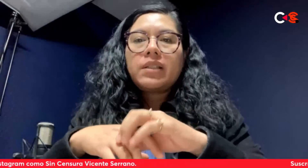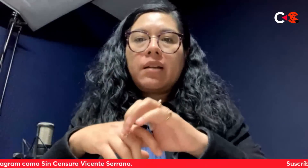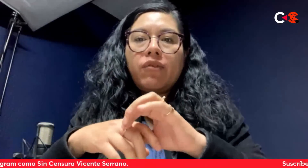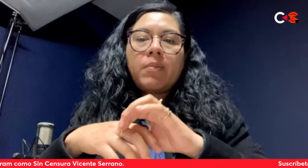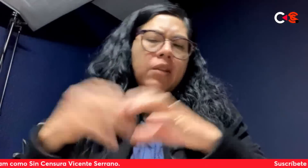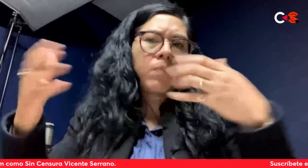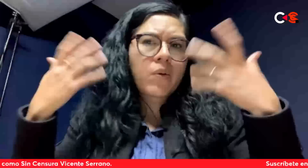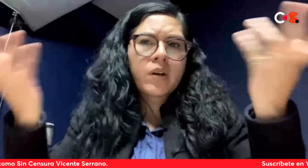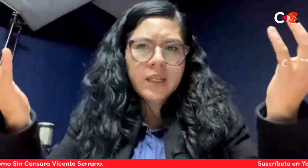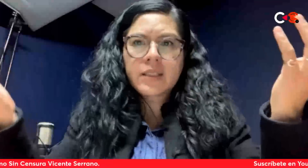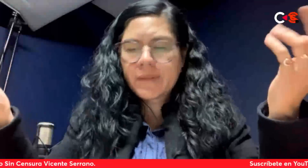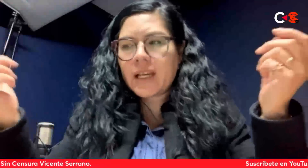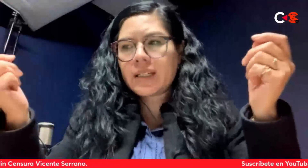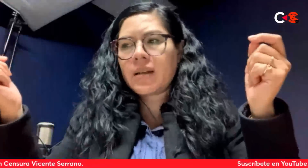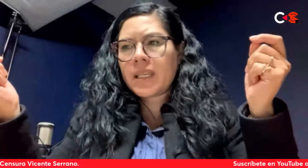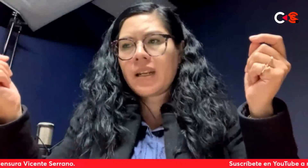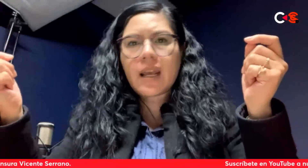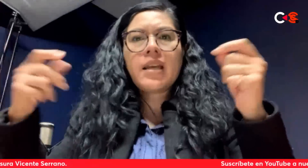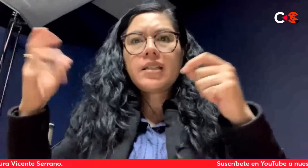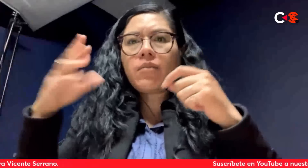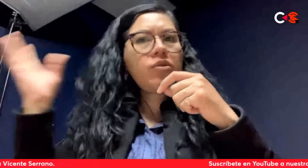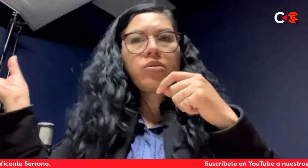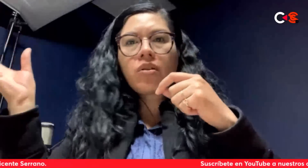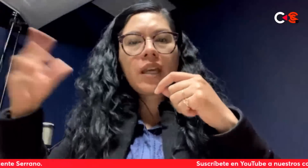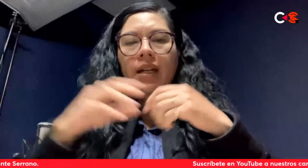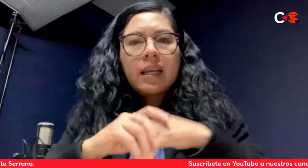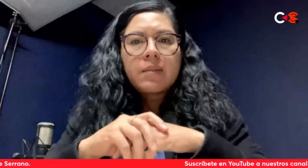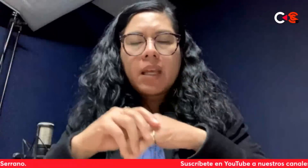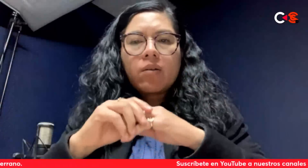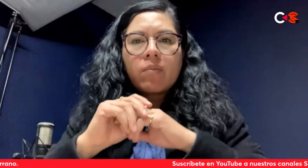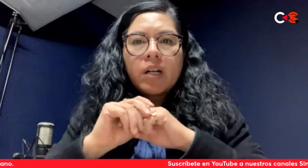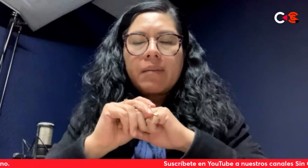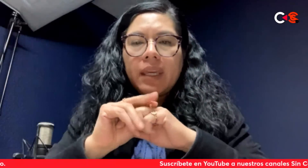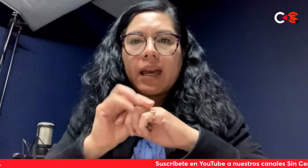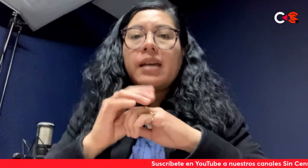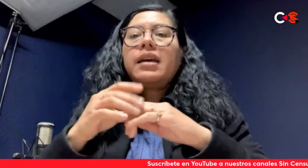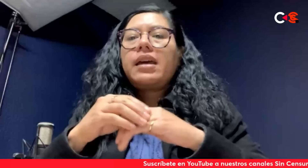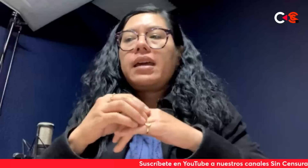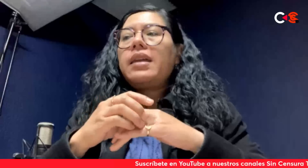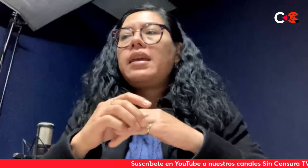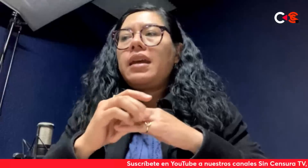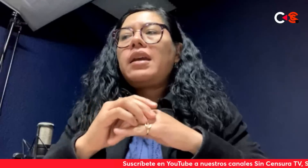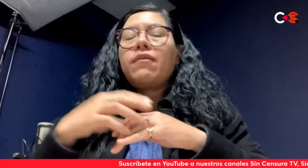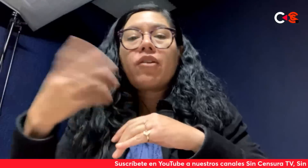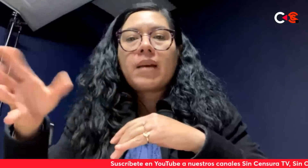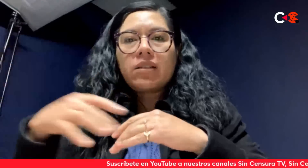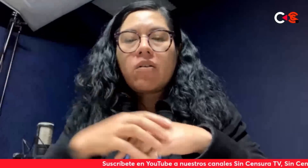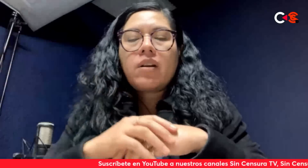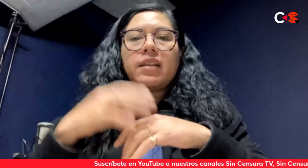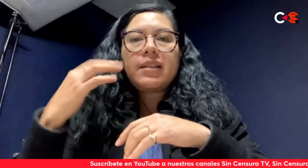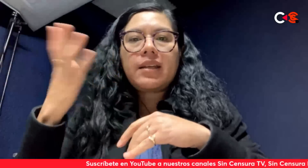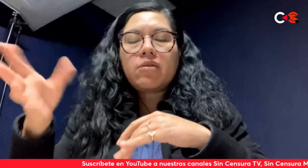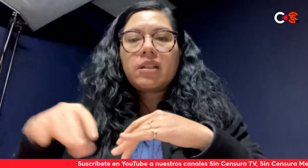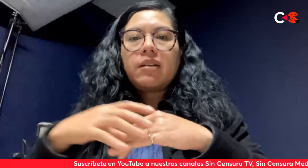México, a estar informado por esta vía que es la mañanera. Si muchos no quieren aceptarlo como una vía de